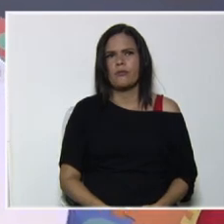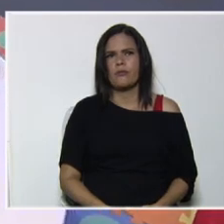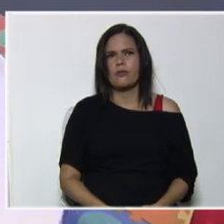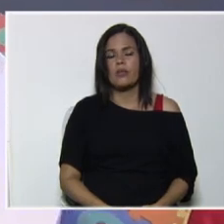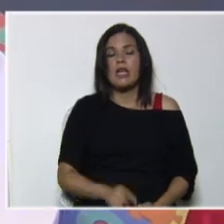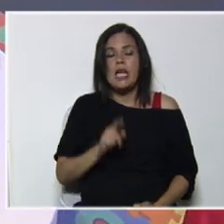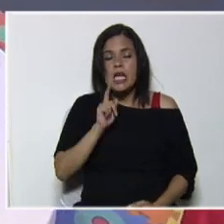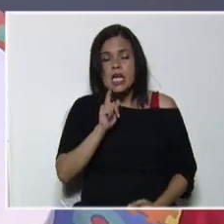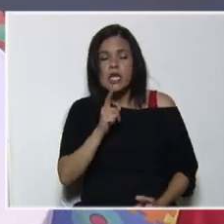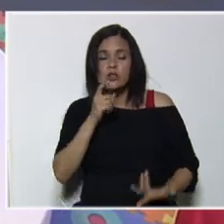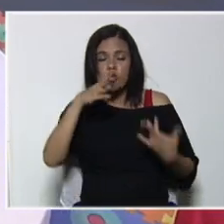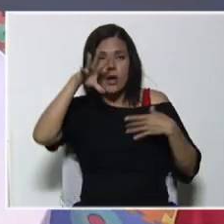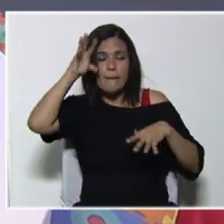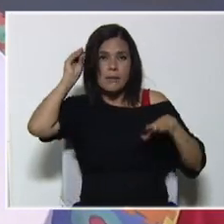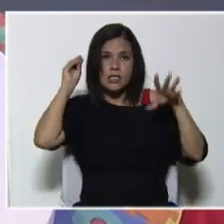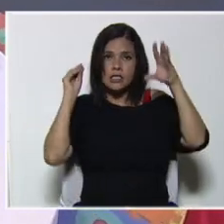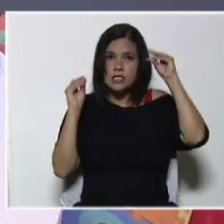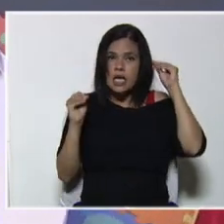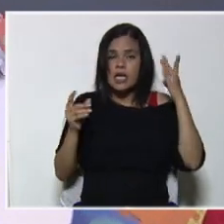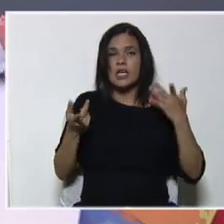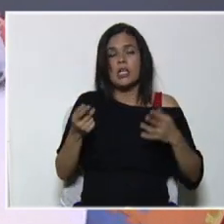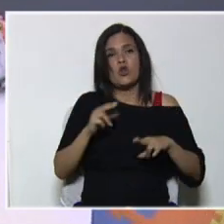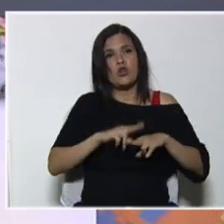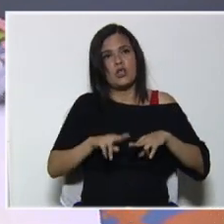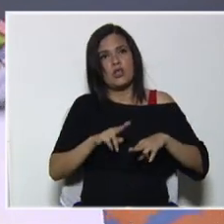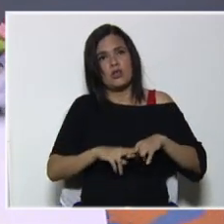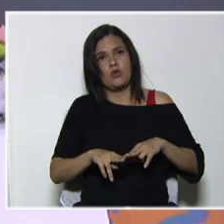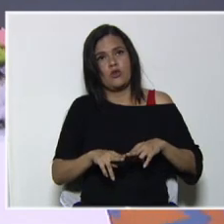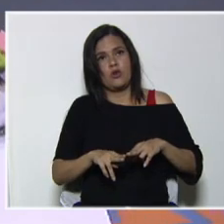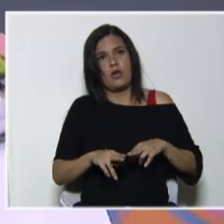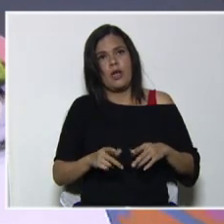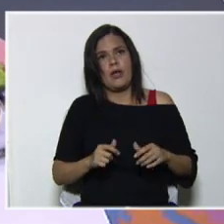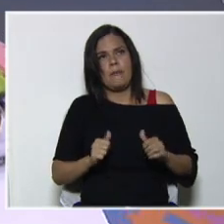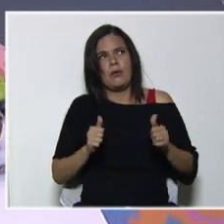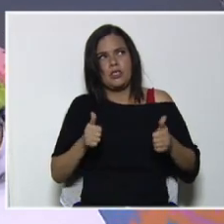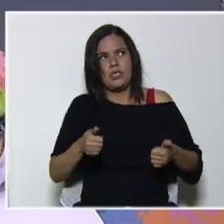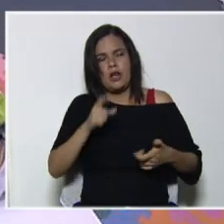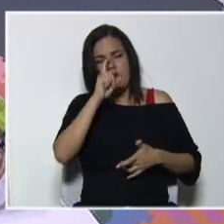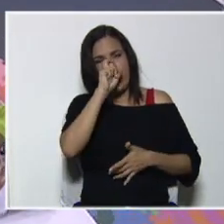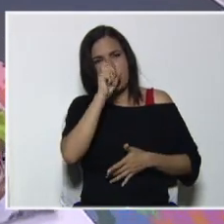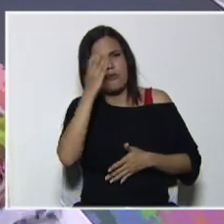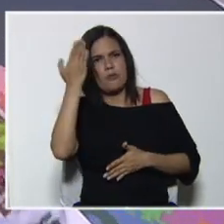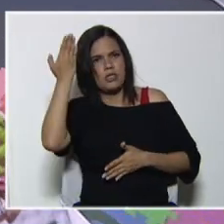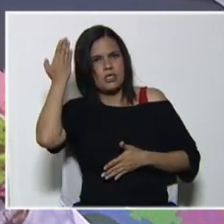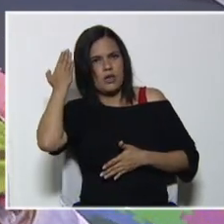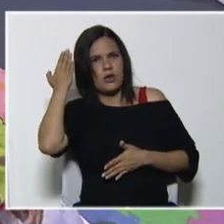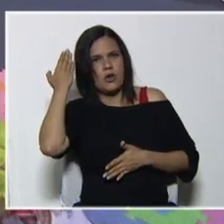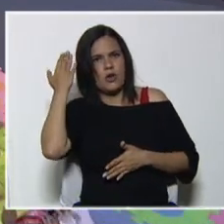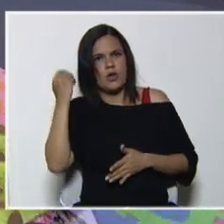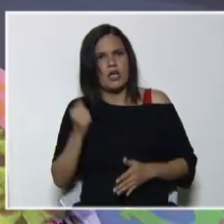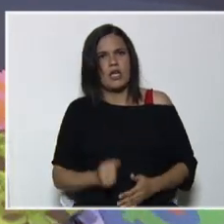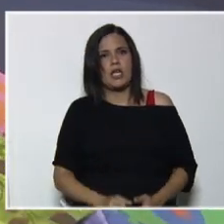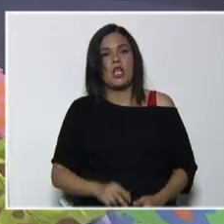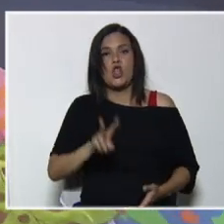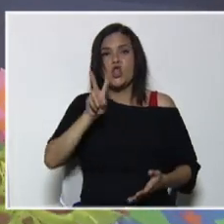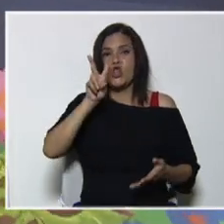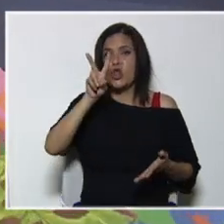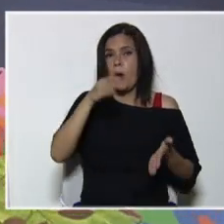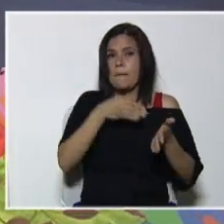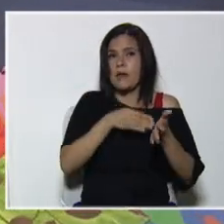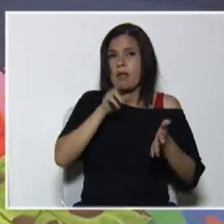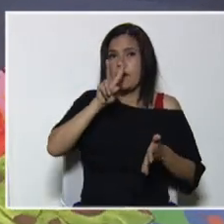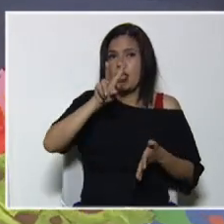esos aprendizajes que ya los niños han venido adquiriendo desde el año pasado y que durante el 2021 vamos a